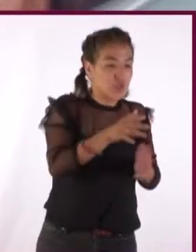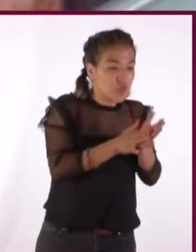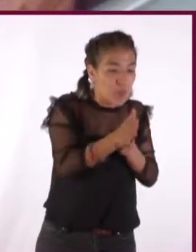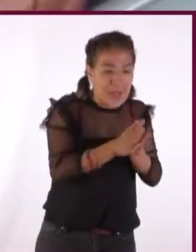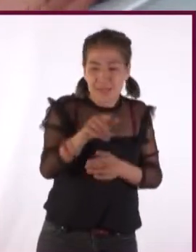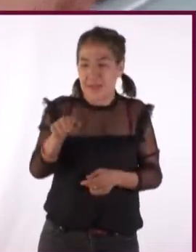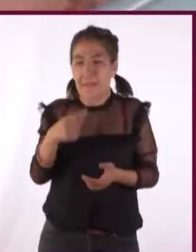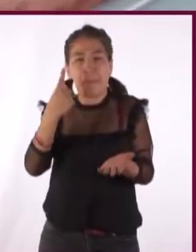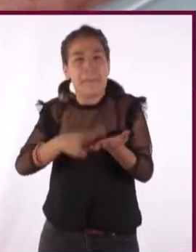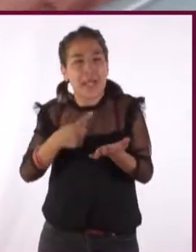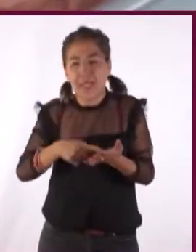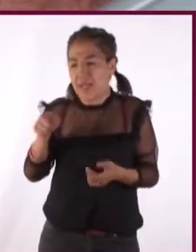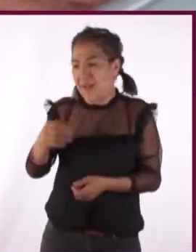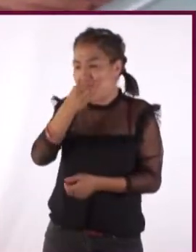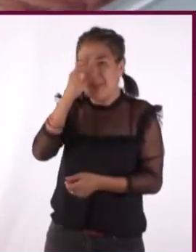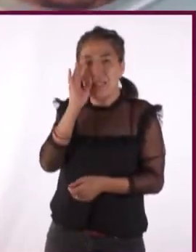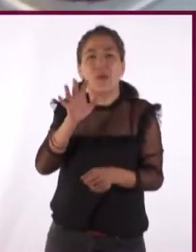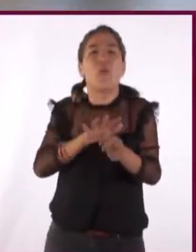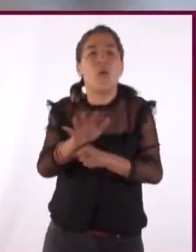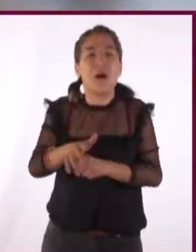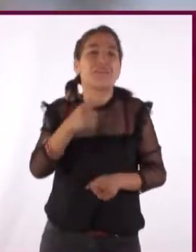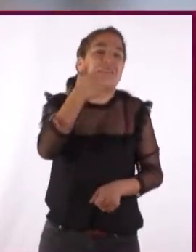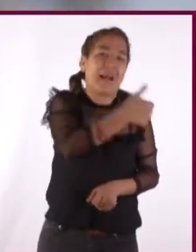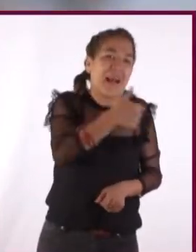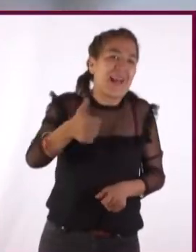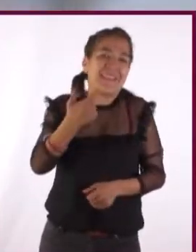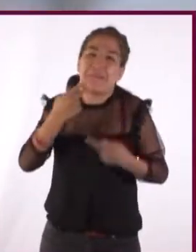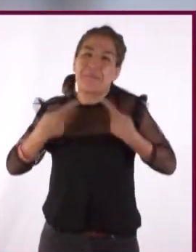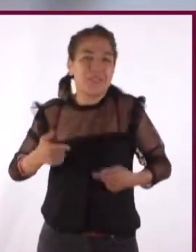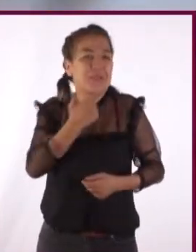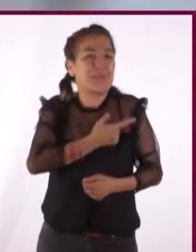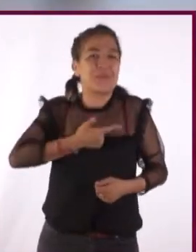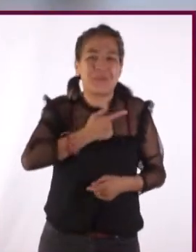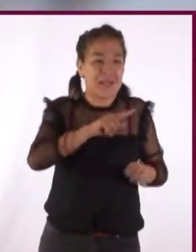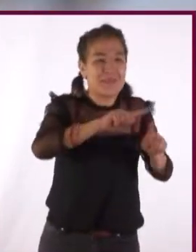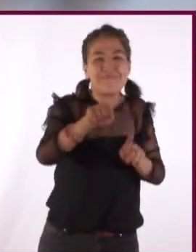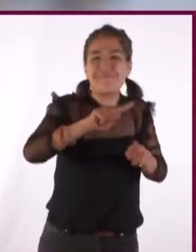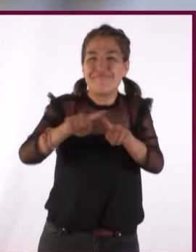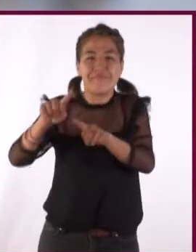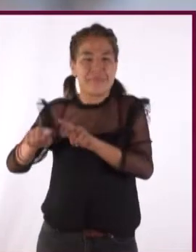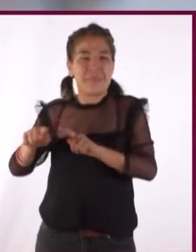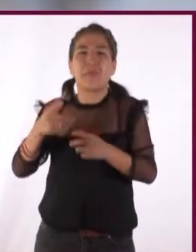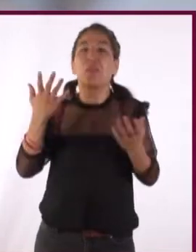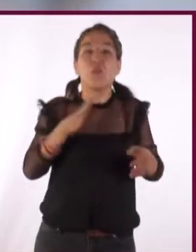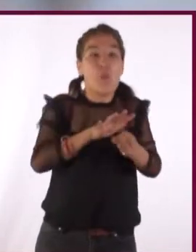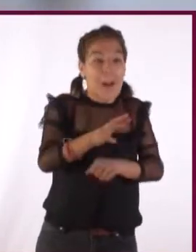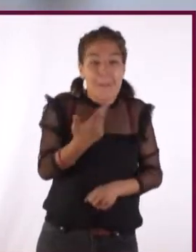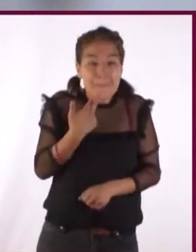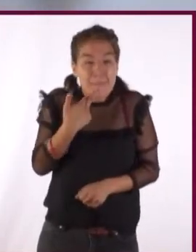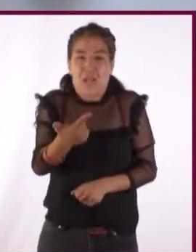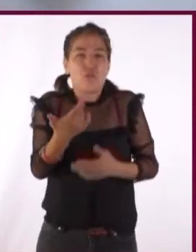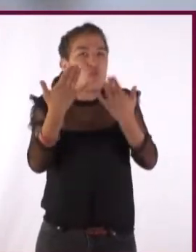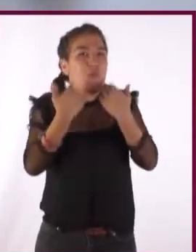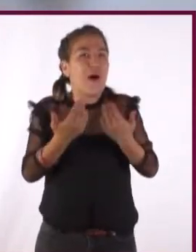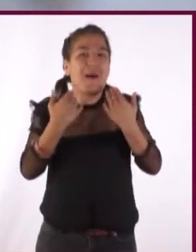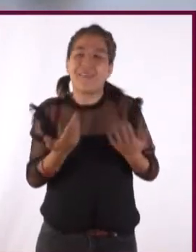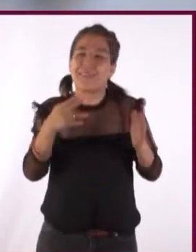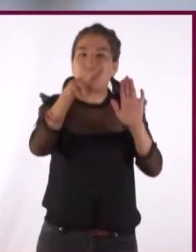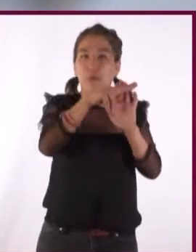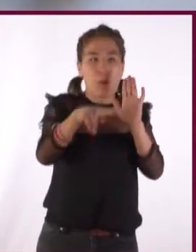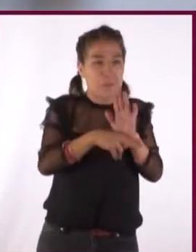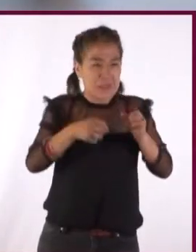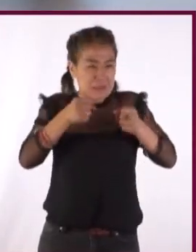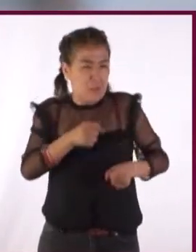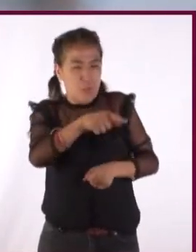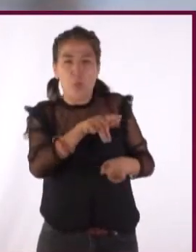Bueno, pues cada quien tiene un gusto preferente que dirá, este es mejor. No hay una norma objetiva